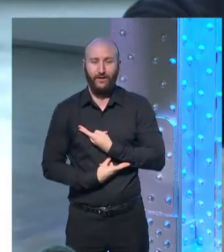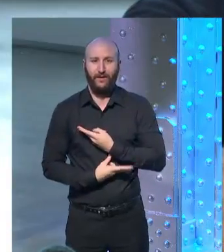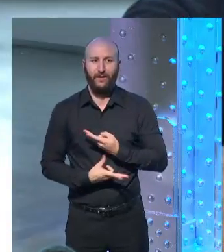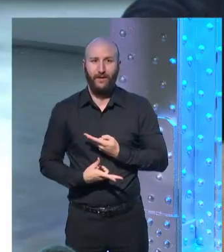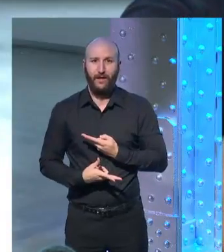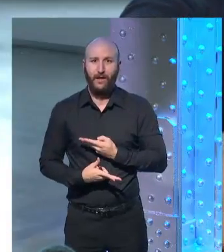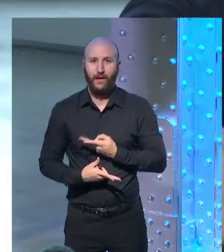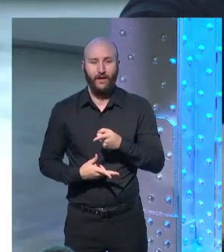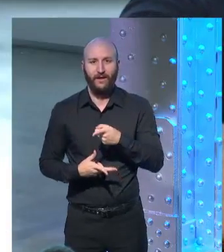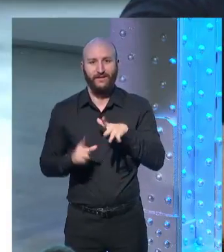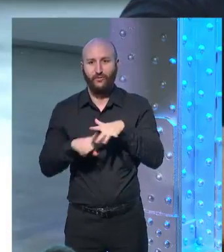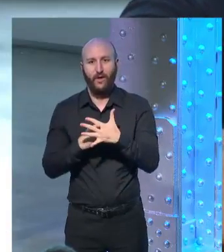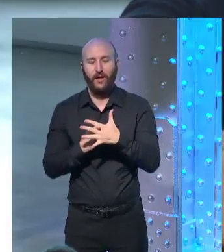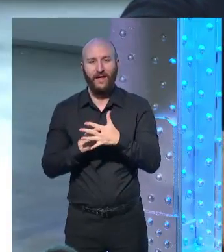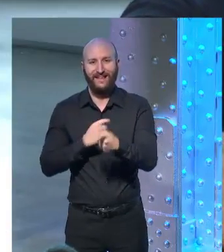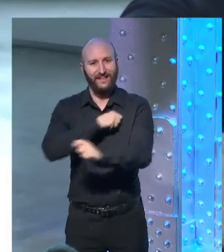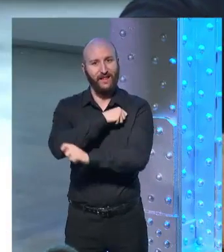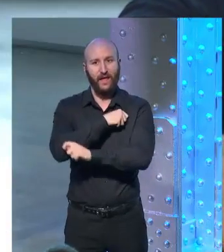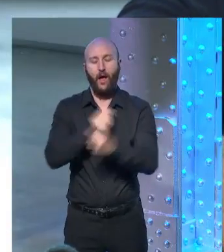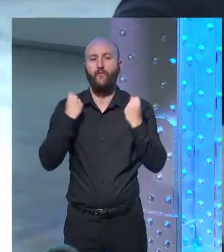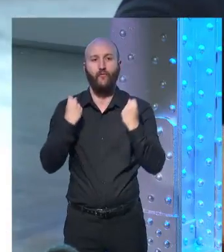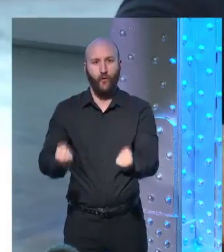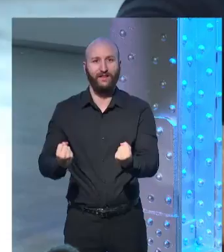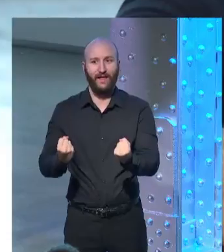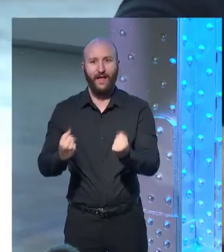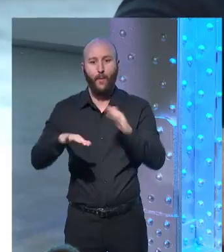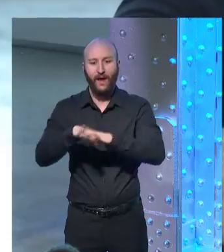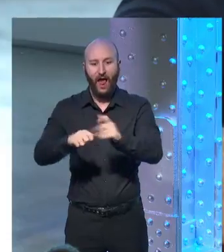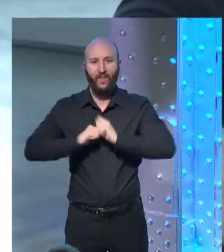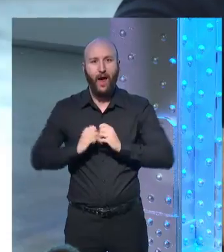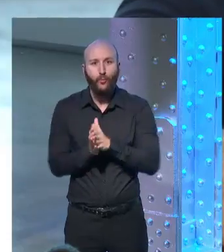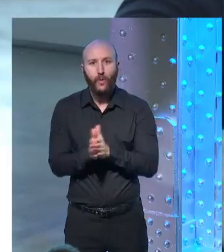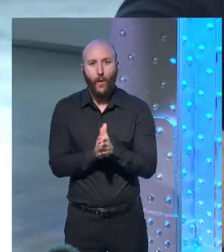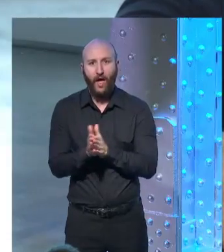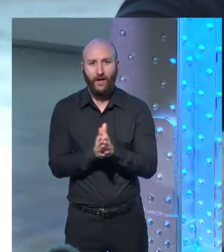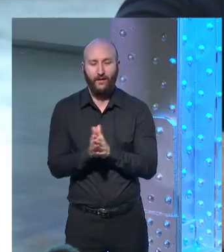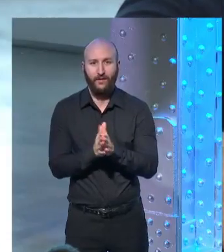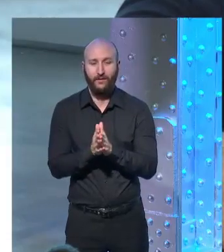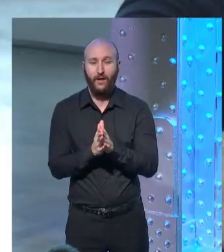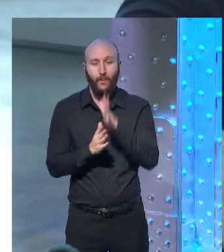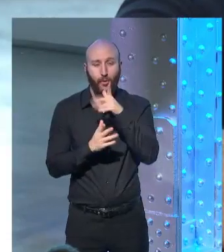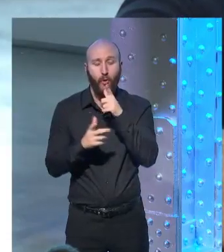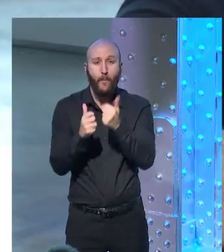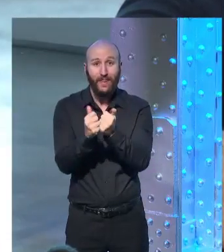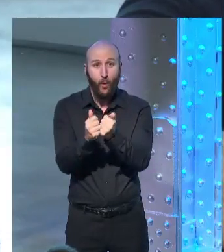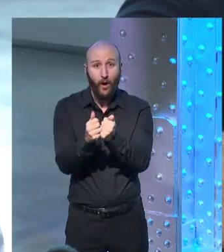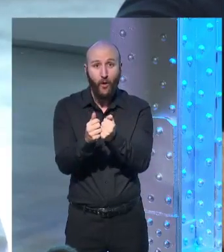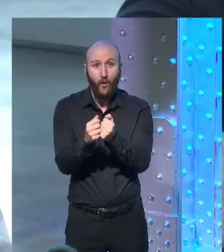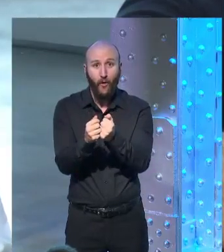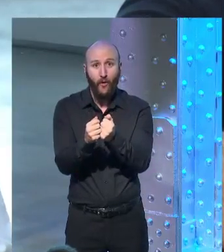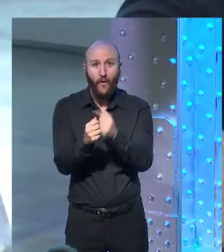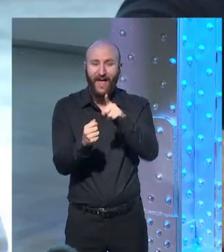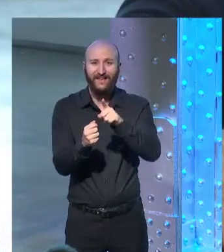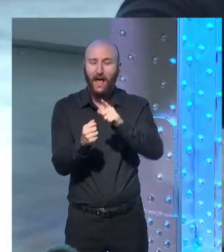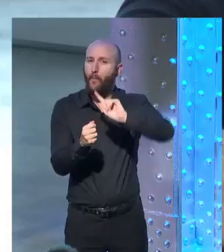estrategia muy potente para iniciar un aprendizaje y para motivarte, ¿no? Con el tema de los videojuegos va a ser la próxima gran